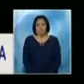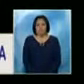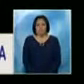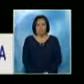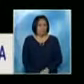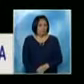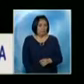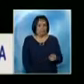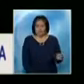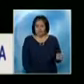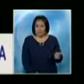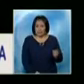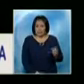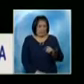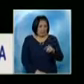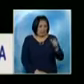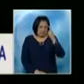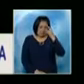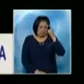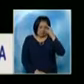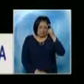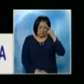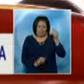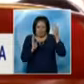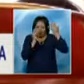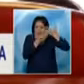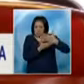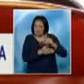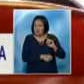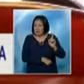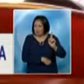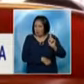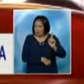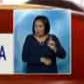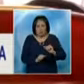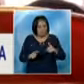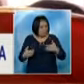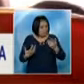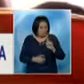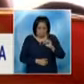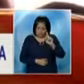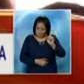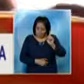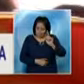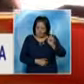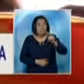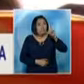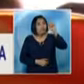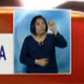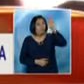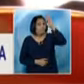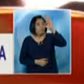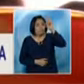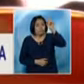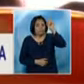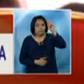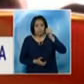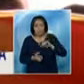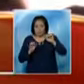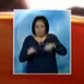Ellos piensan tapar el sol con un solo dedo, pero no lo van a poder, porque hay un Dios quien